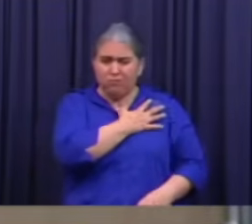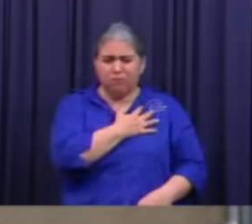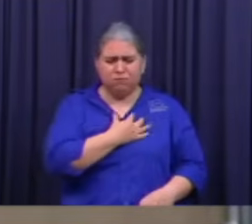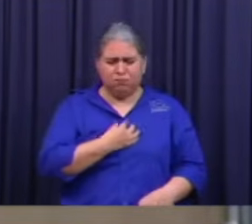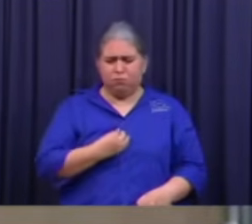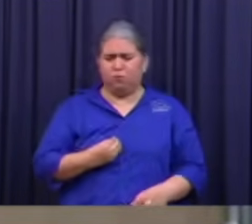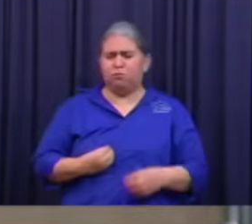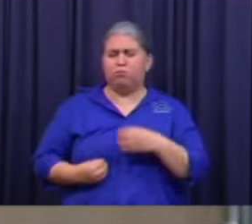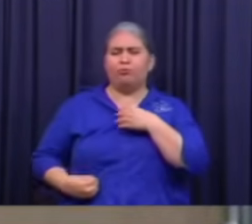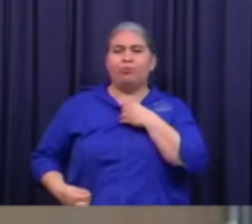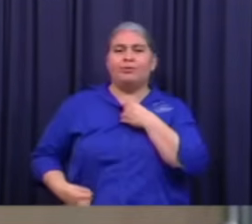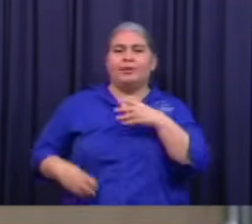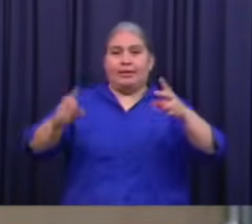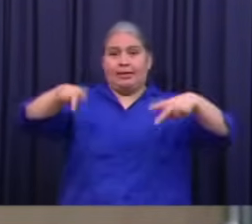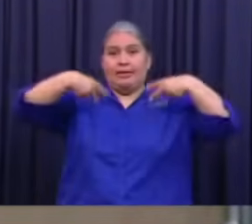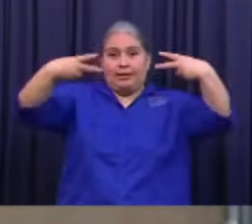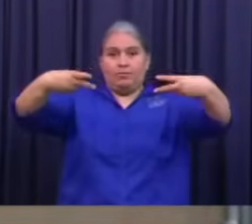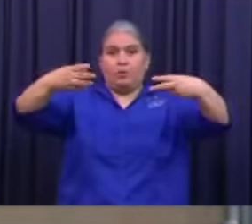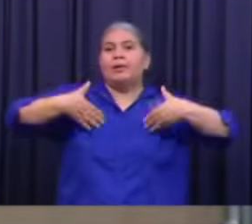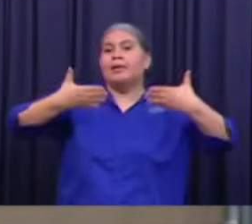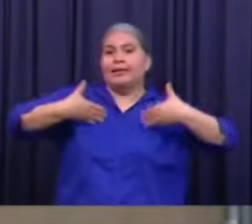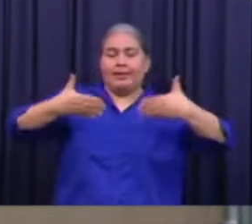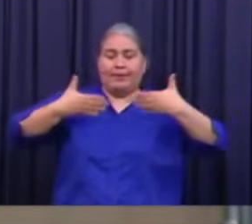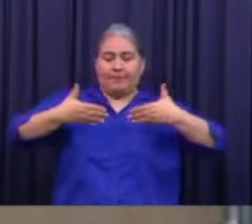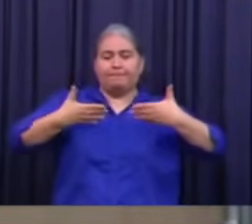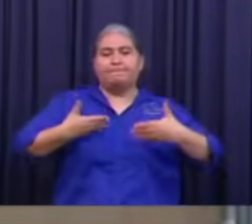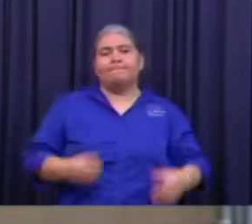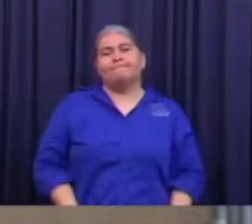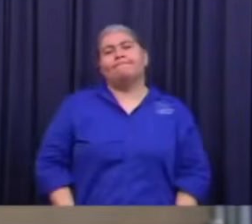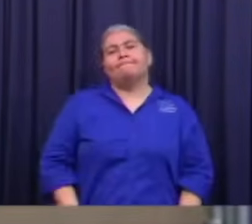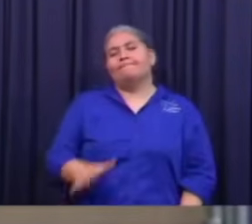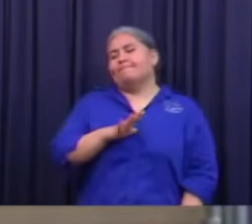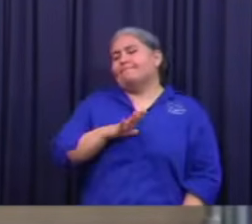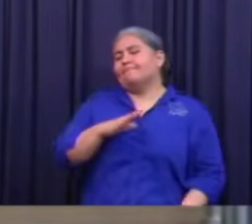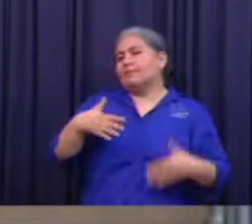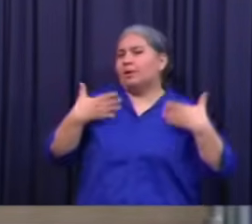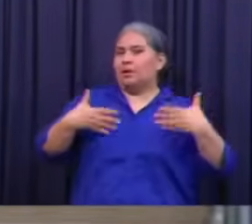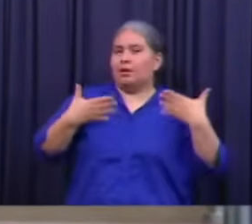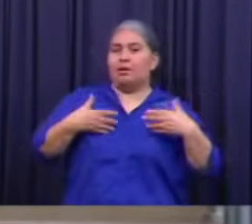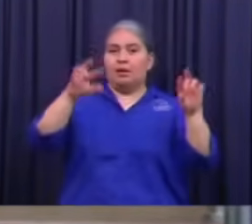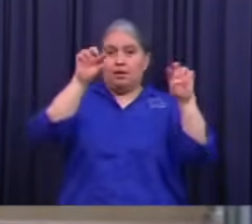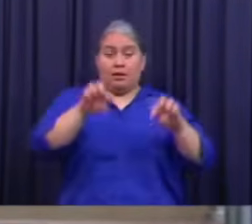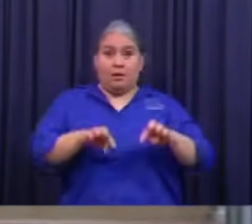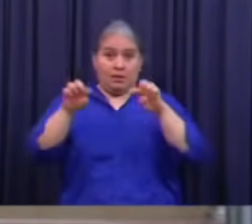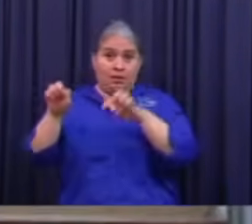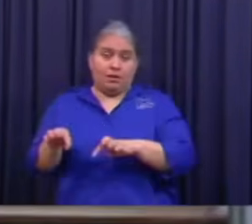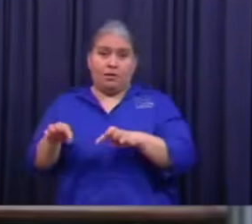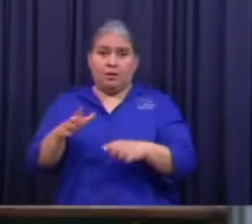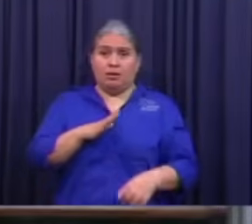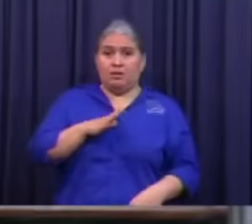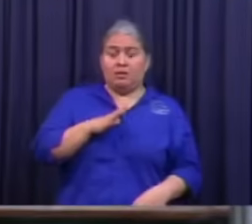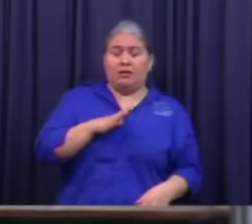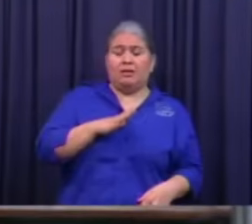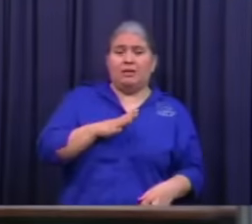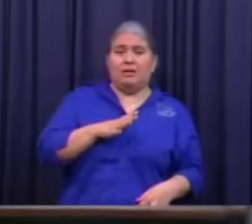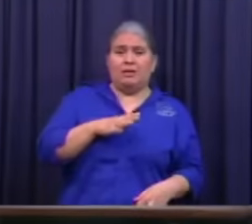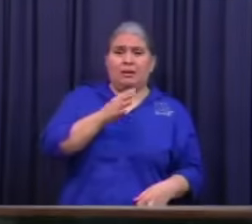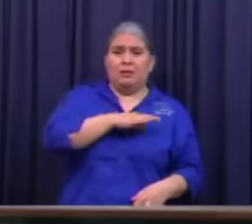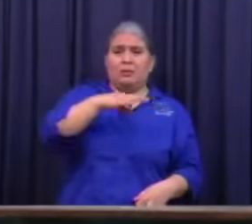tristes tengan alegría tengan alegría que los que tienen un espíritu